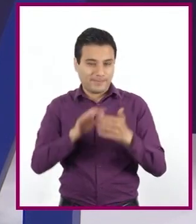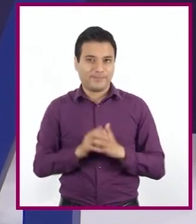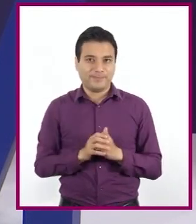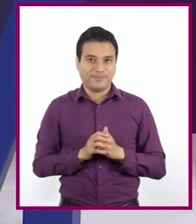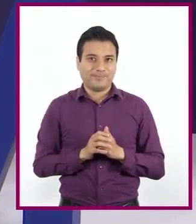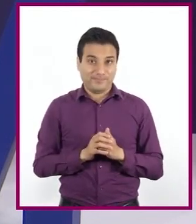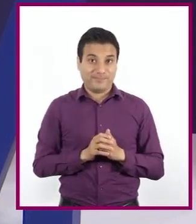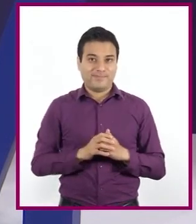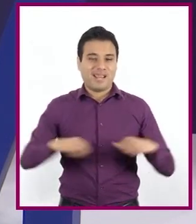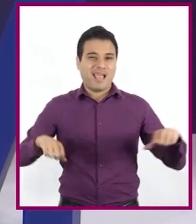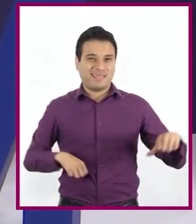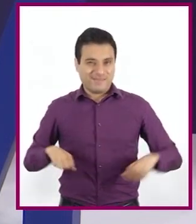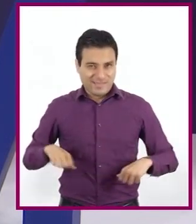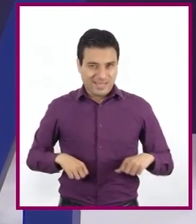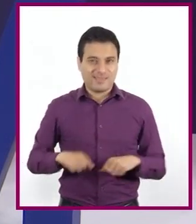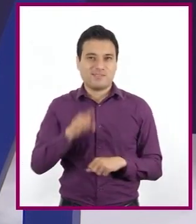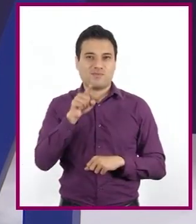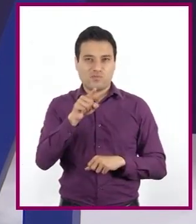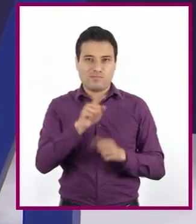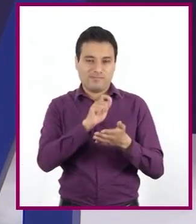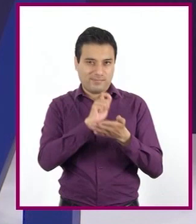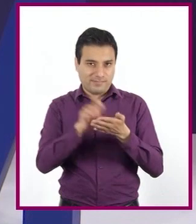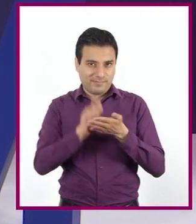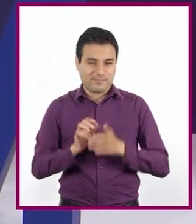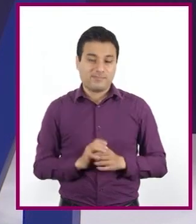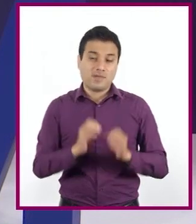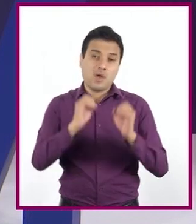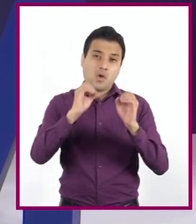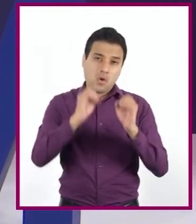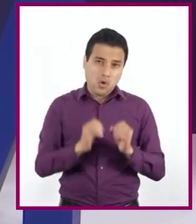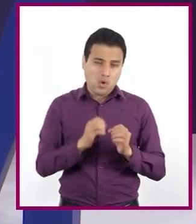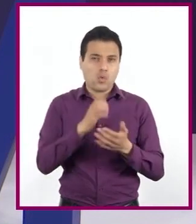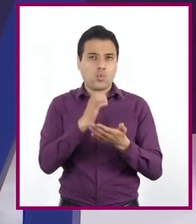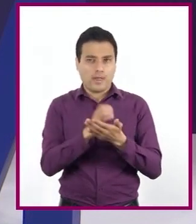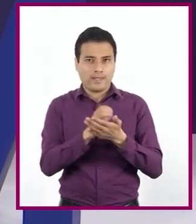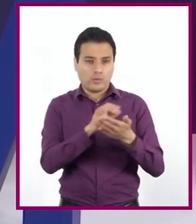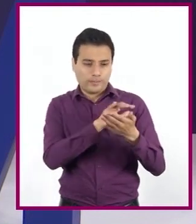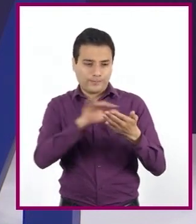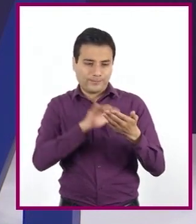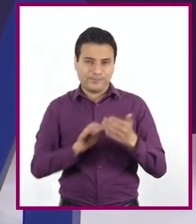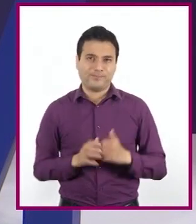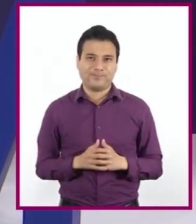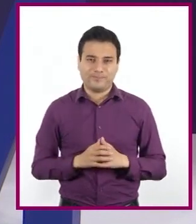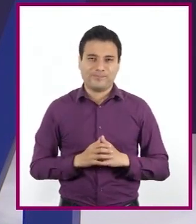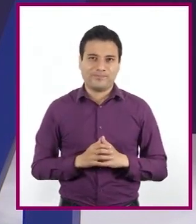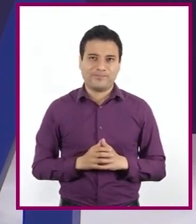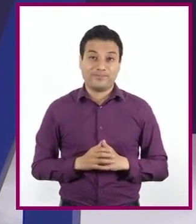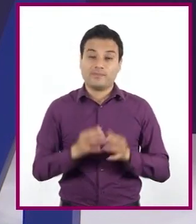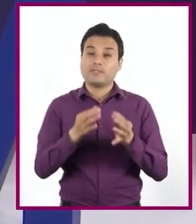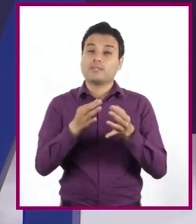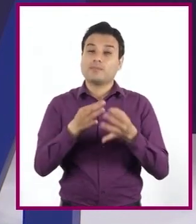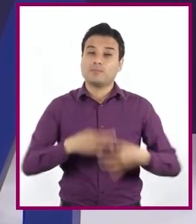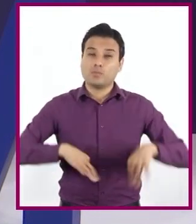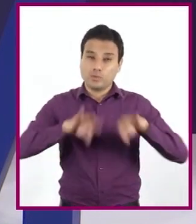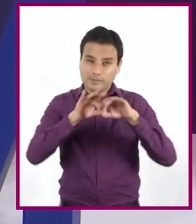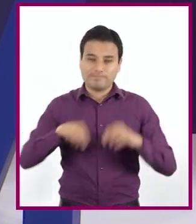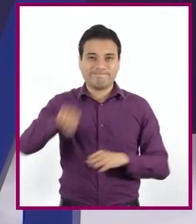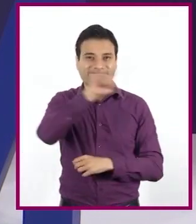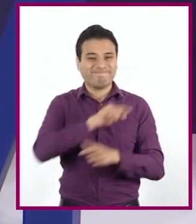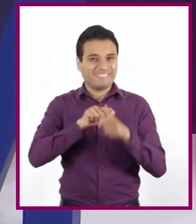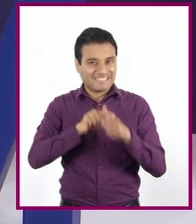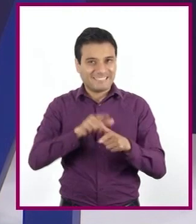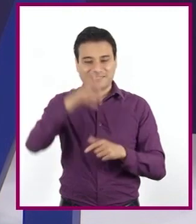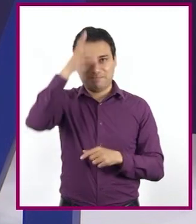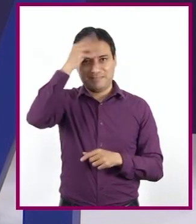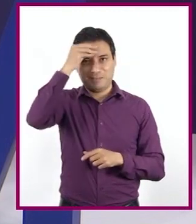Realicen los retos sugeridos en él o bien consulten sus apuntes de esta sesión. Lo importante es seguir